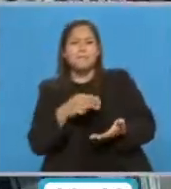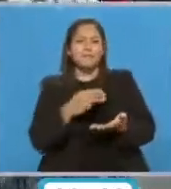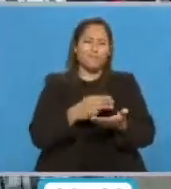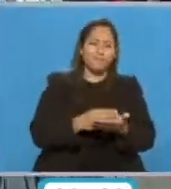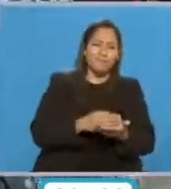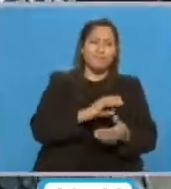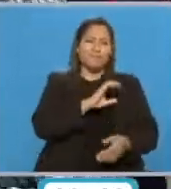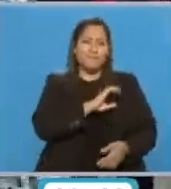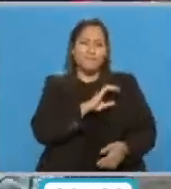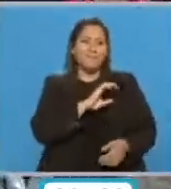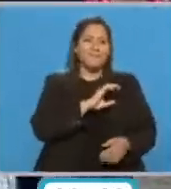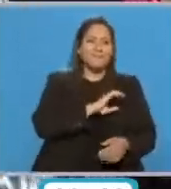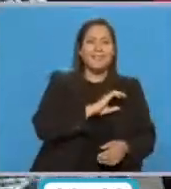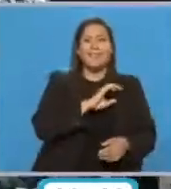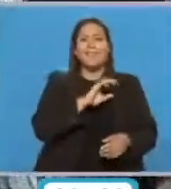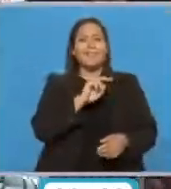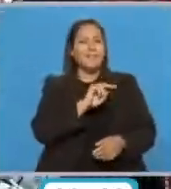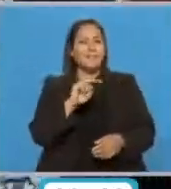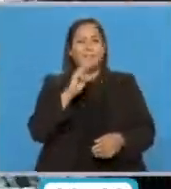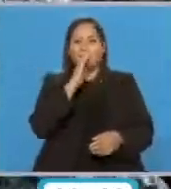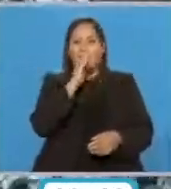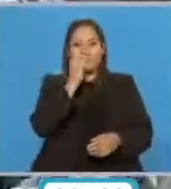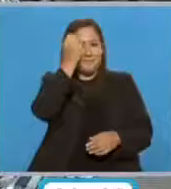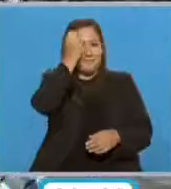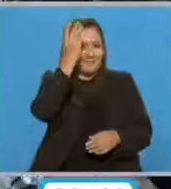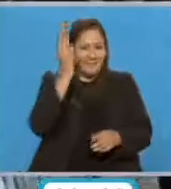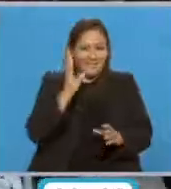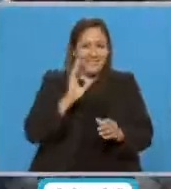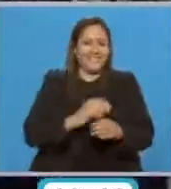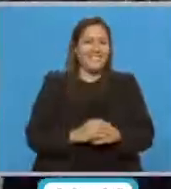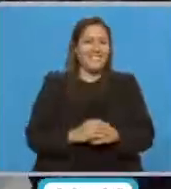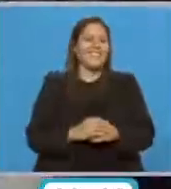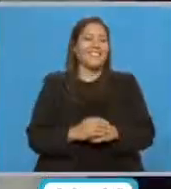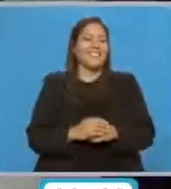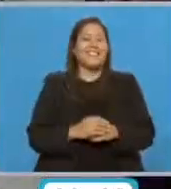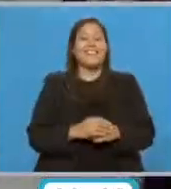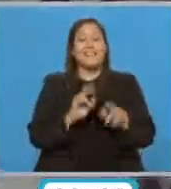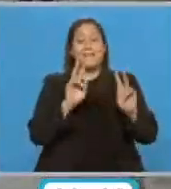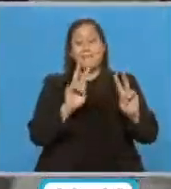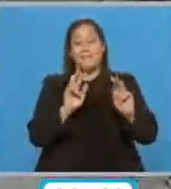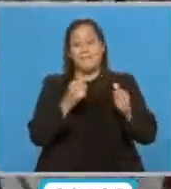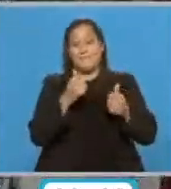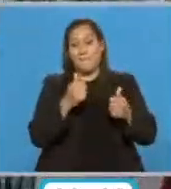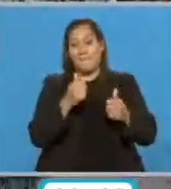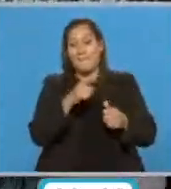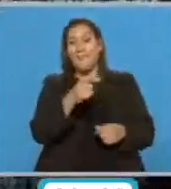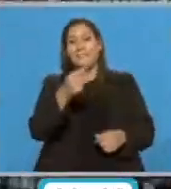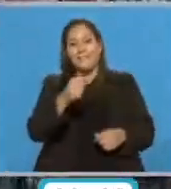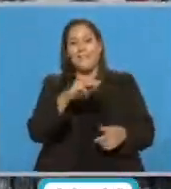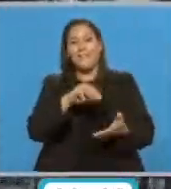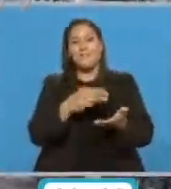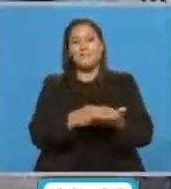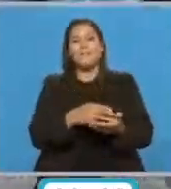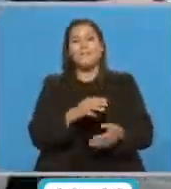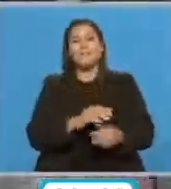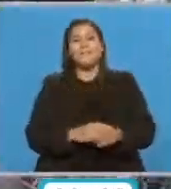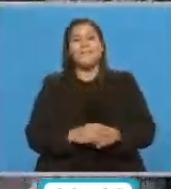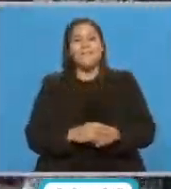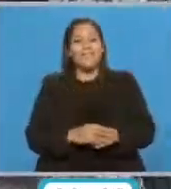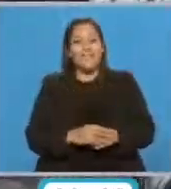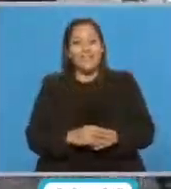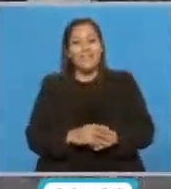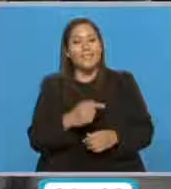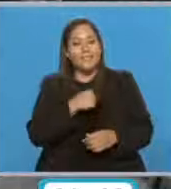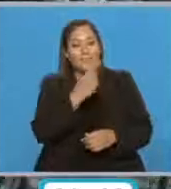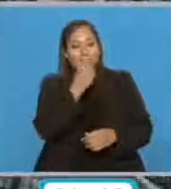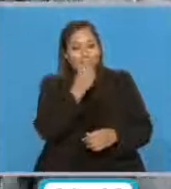mi Matamoros querido, nunca No, te podré olvidar. Ay, un saludo a los de Matamoros.